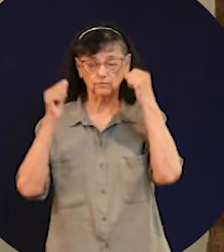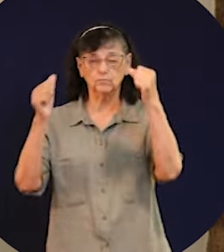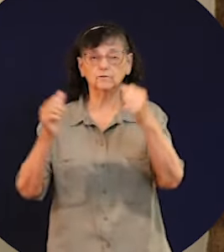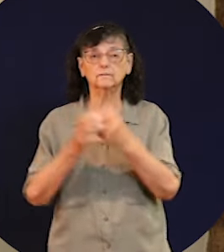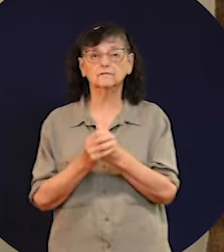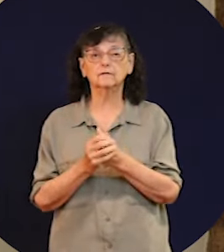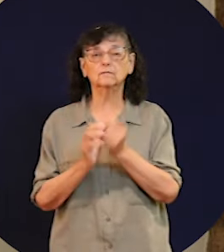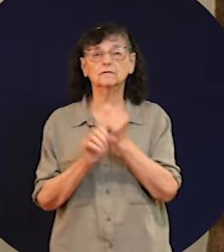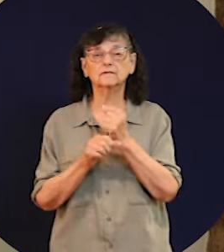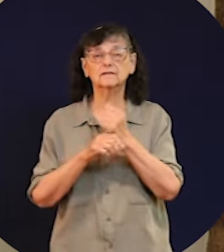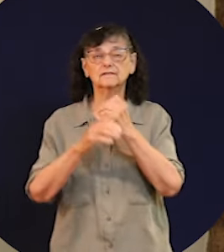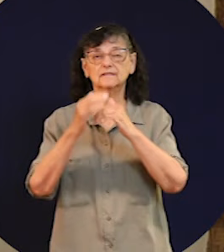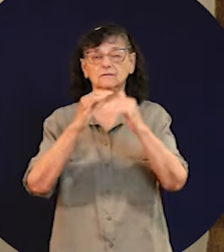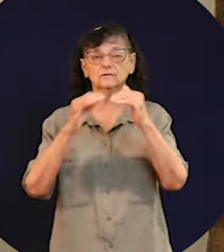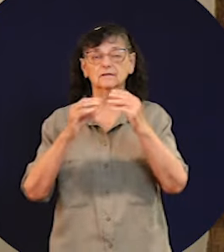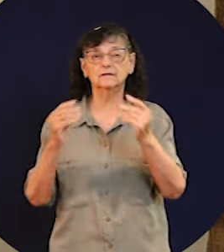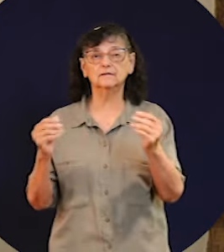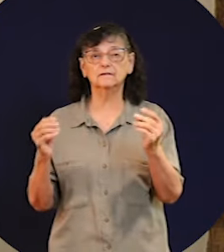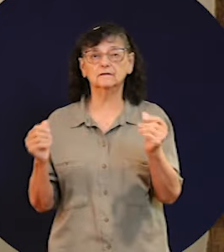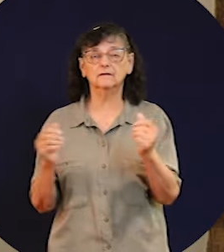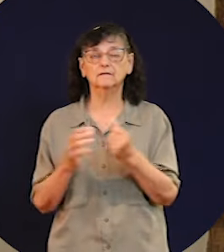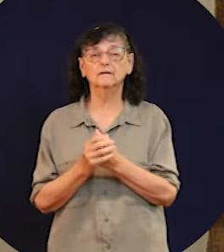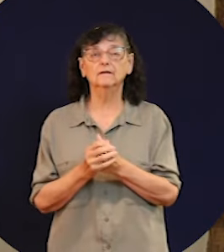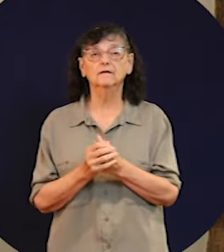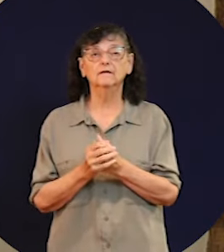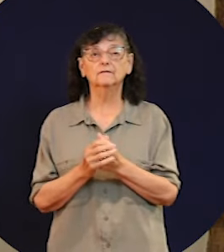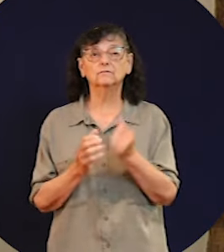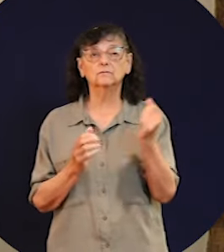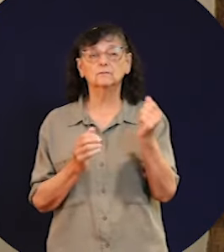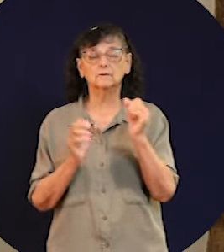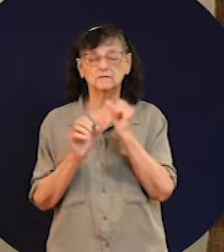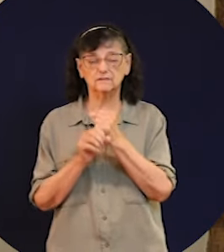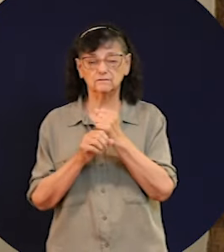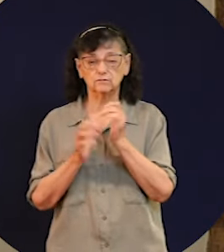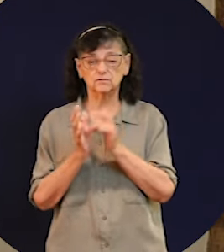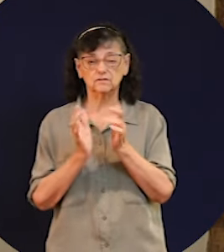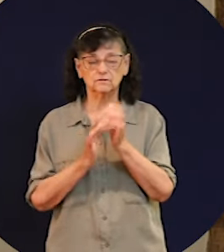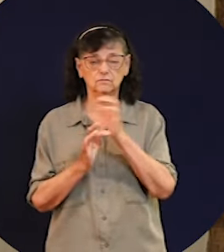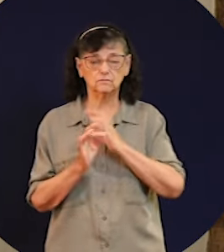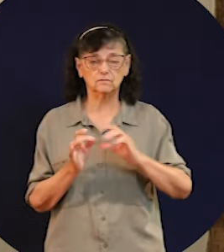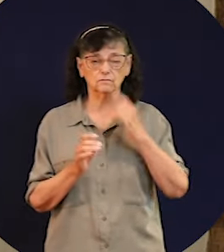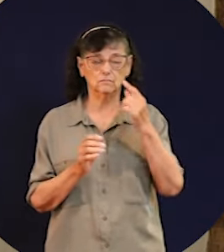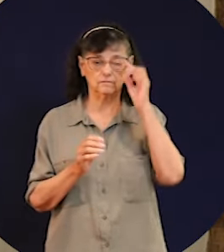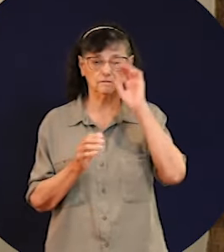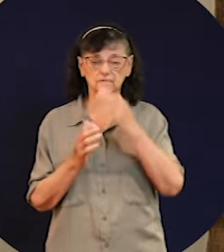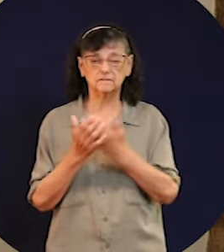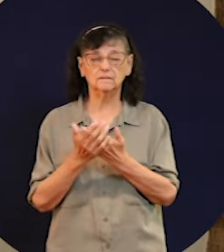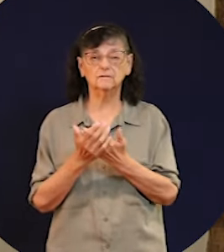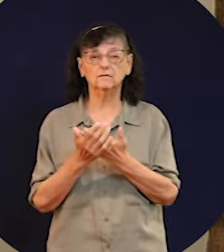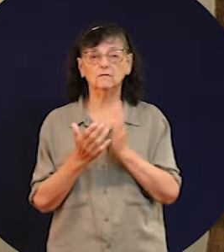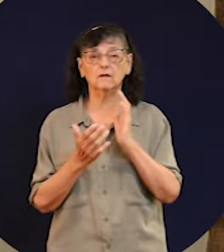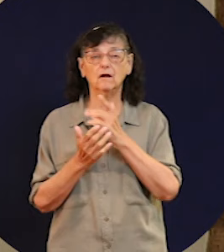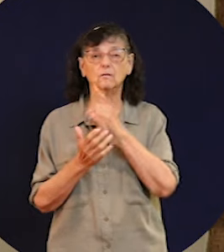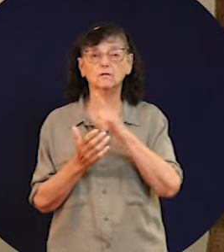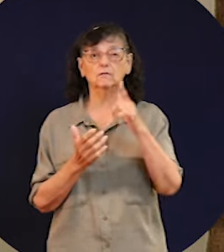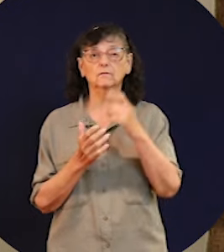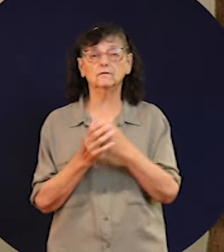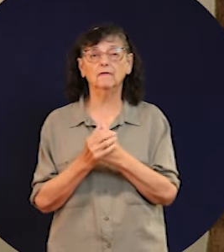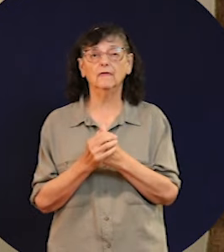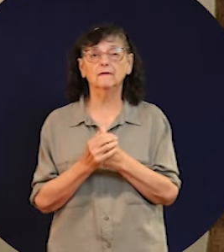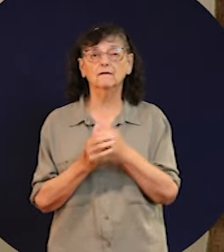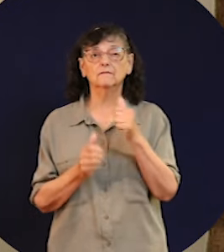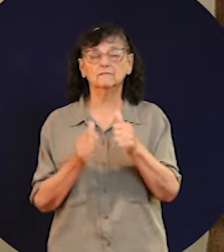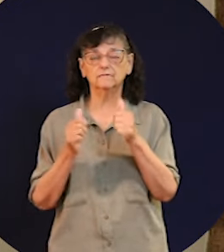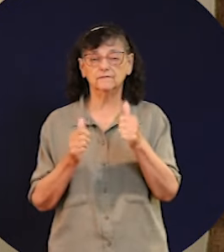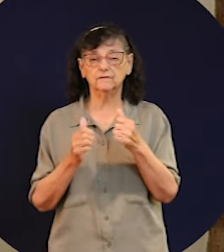Todopoderoso, Creador del cielo y de la tierra. Creo en Jesucristo, su único Hijo, nuestro Señor,